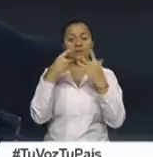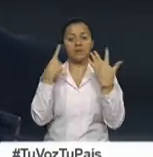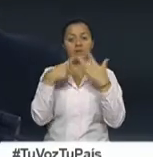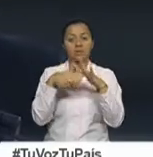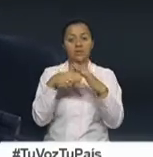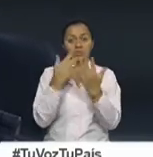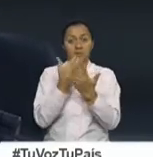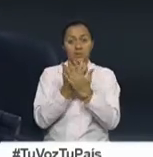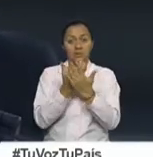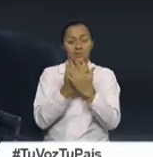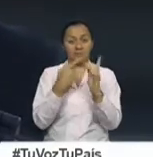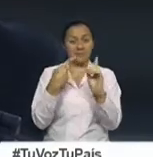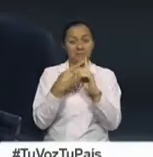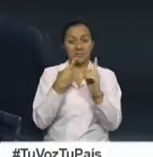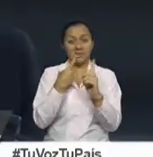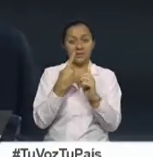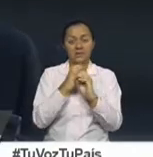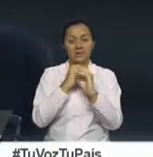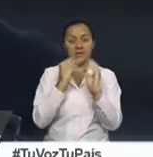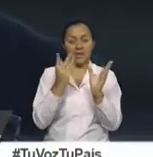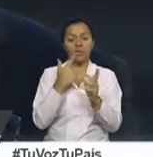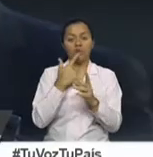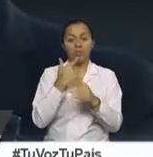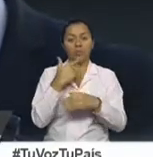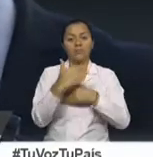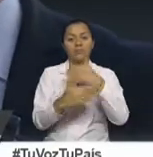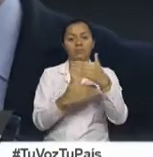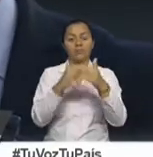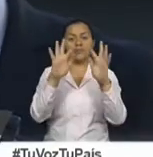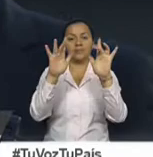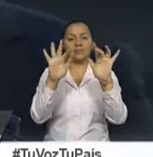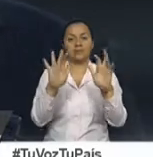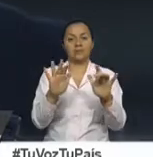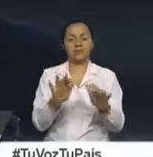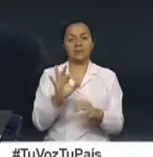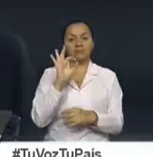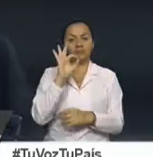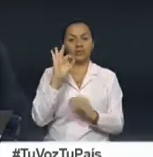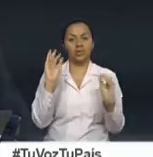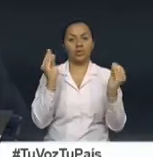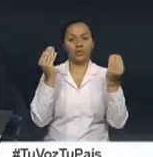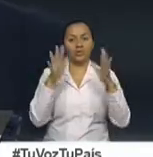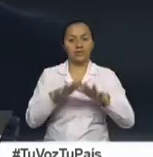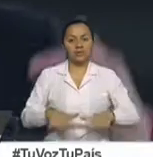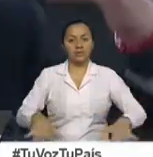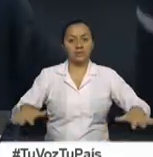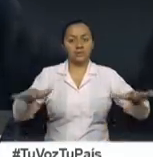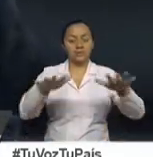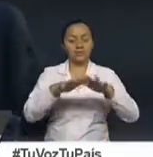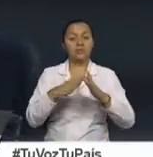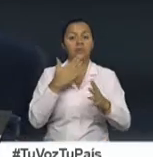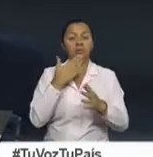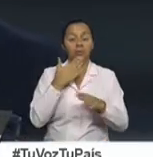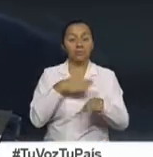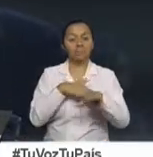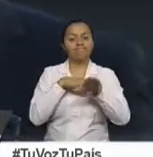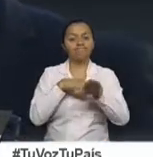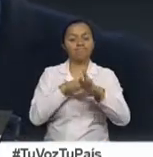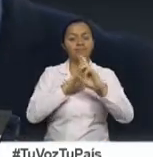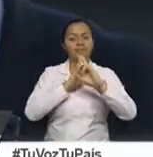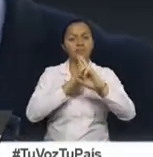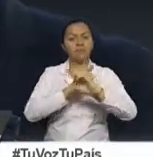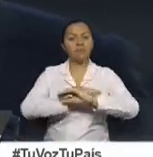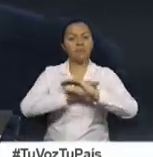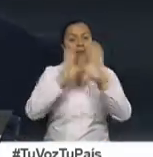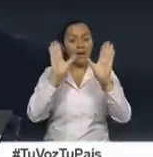Económica y Social, dé paso a la Secretaría de Juventudes, dando una respuesta